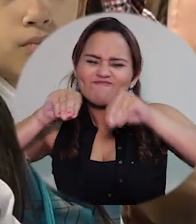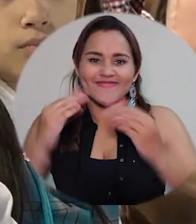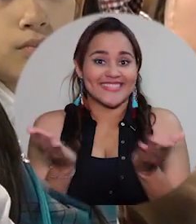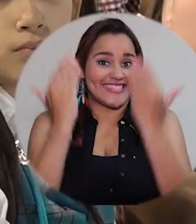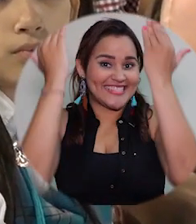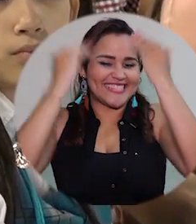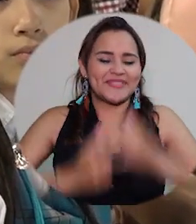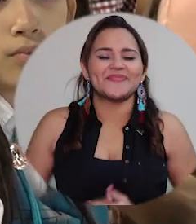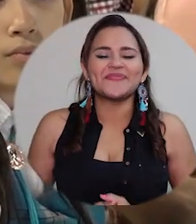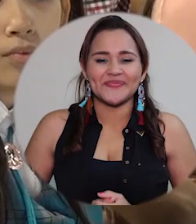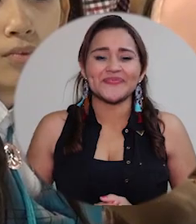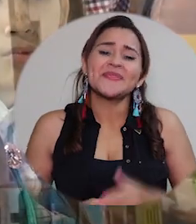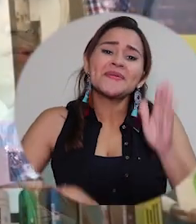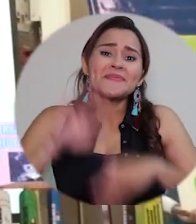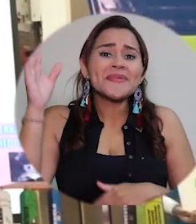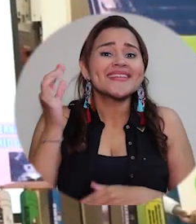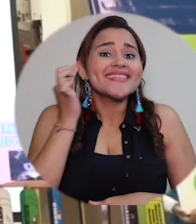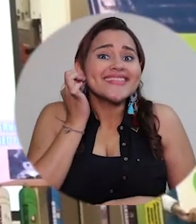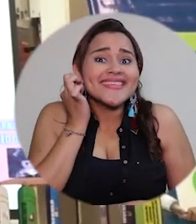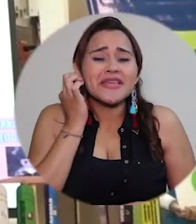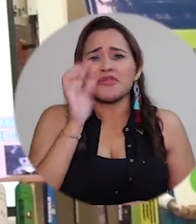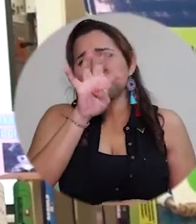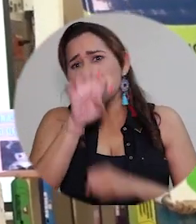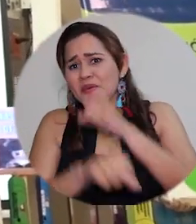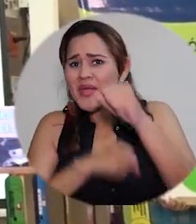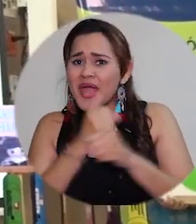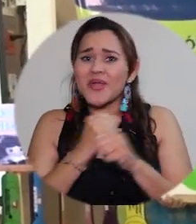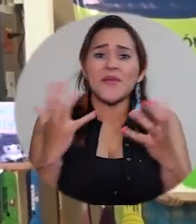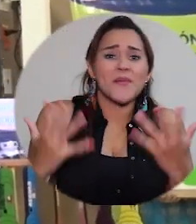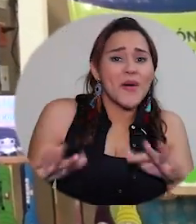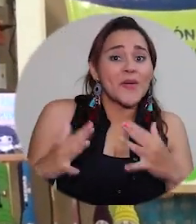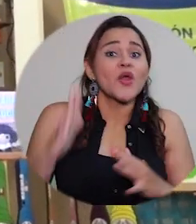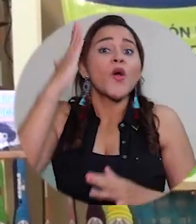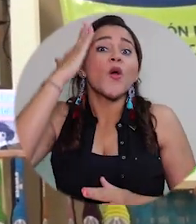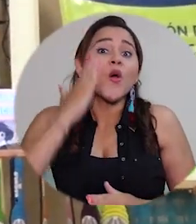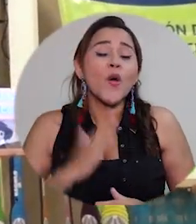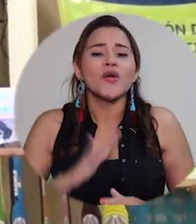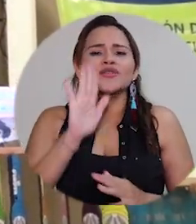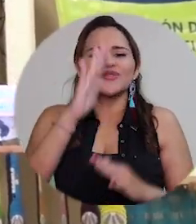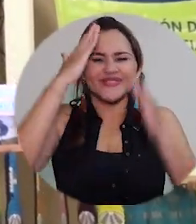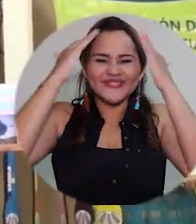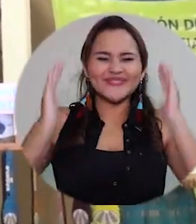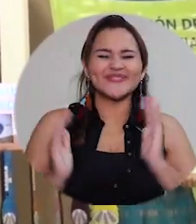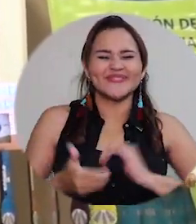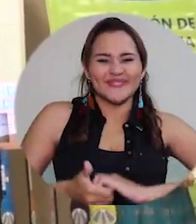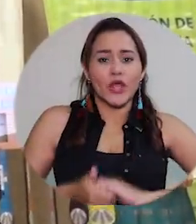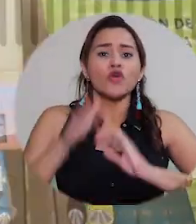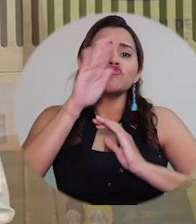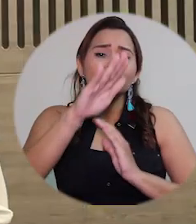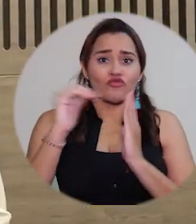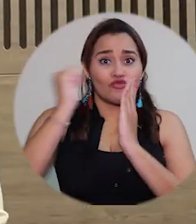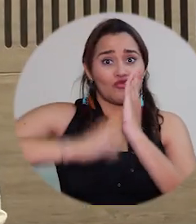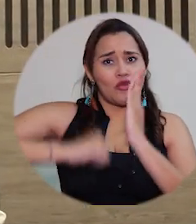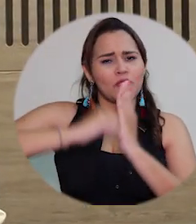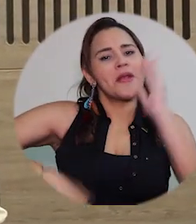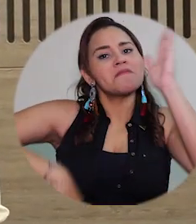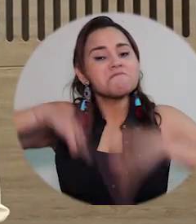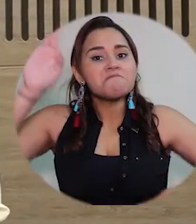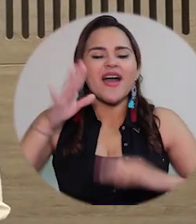distrito de santa marta con una elocuencia encantadora niñas desde los 9 años y adolescentes de la escuela superior normal maría auxiliadora